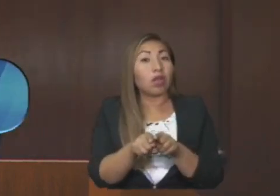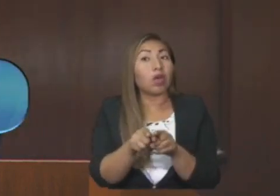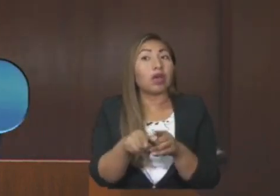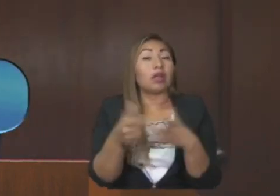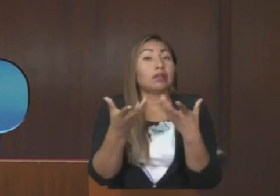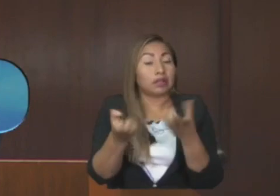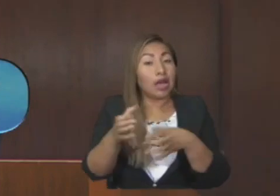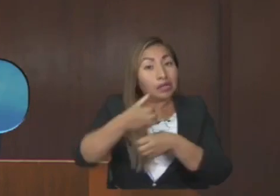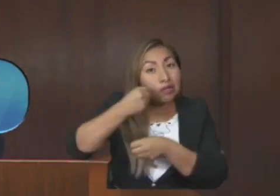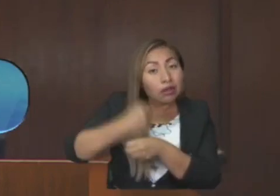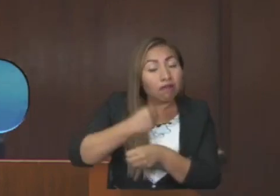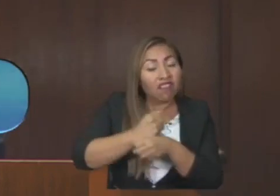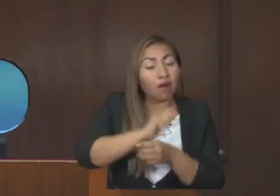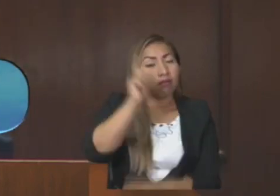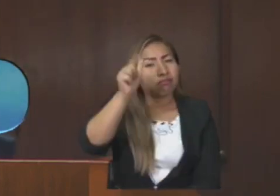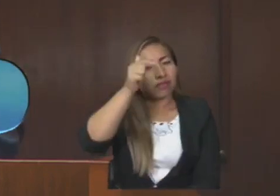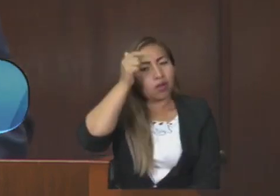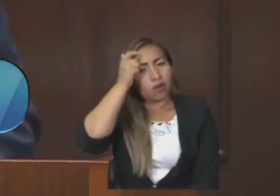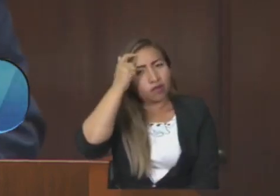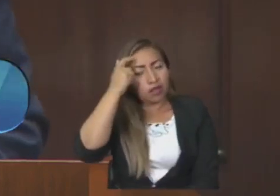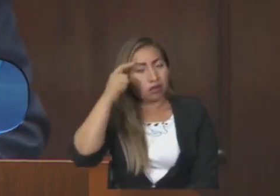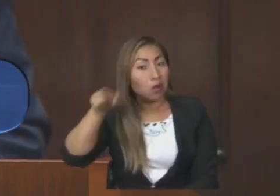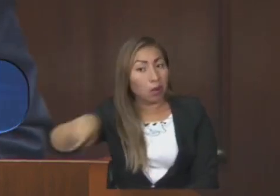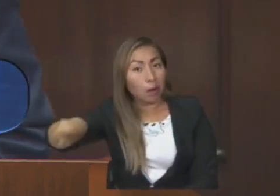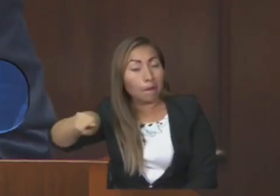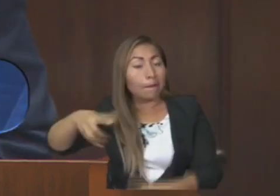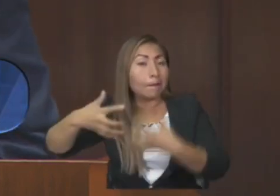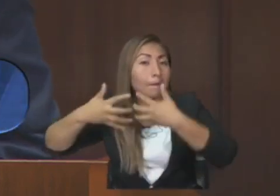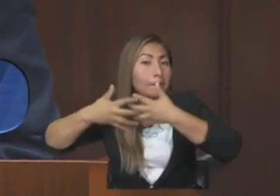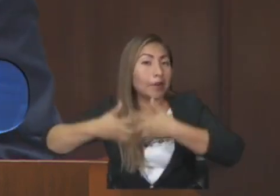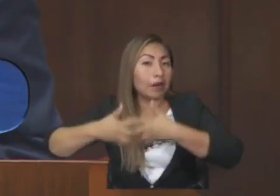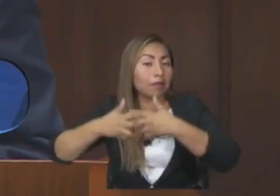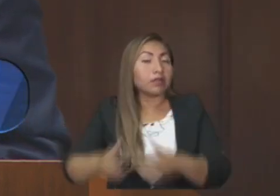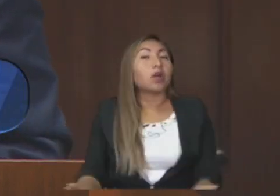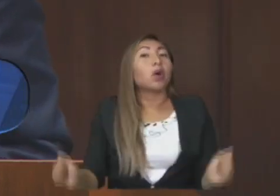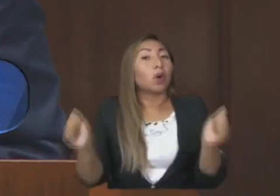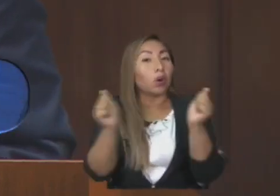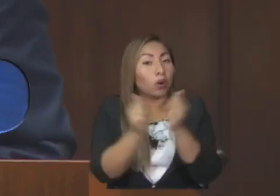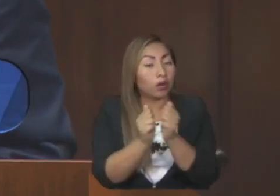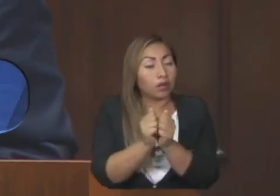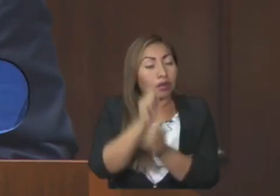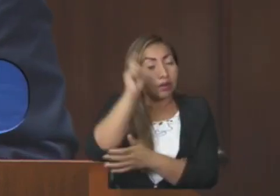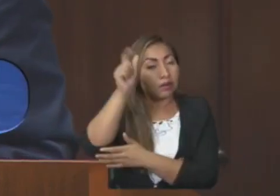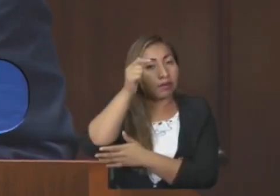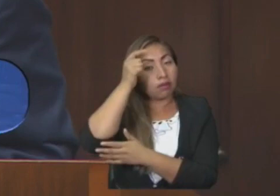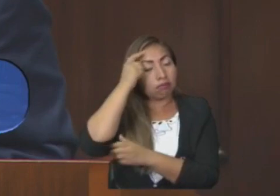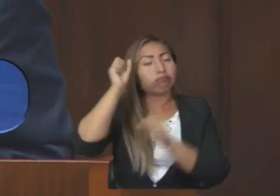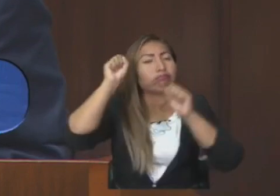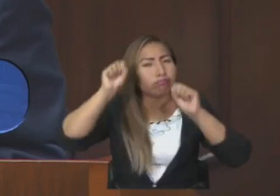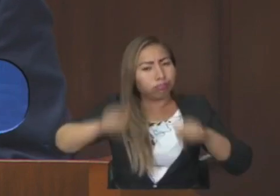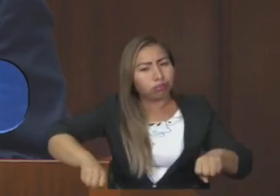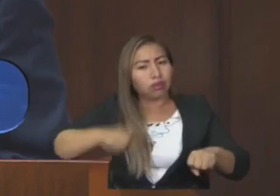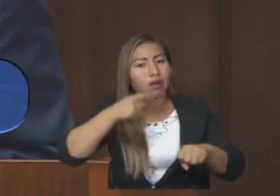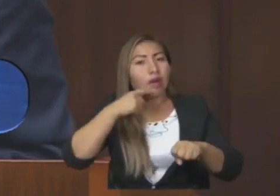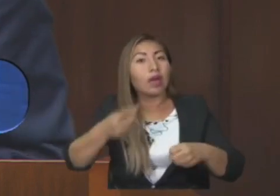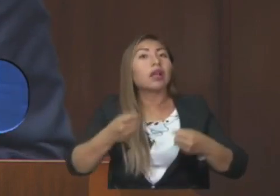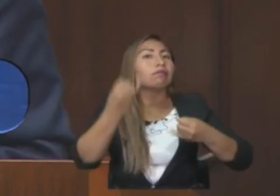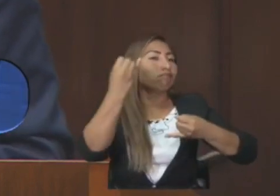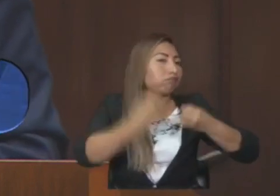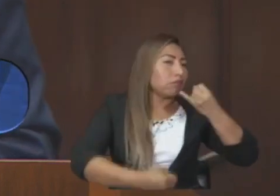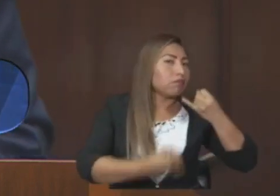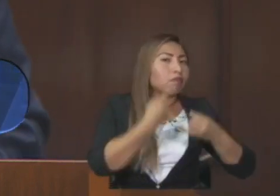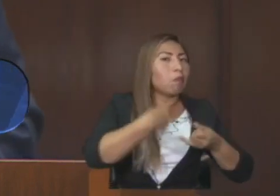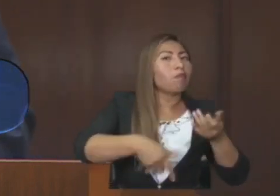Nacional, la empresa, junto con el Gobierno, puedan lograr la finalización de la redacción